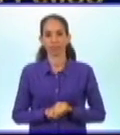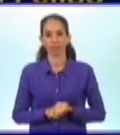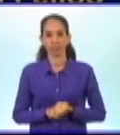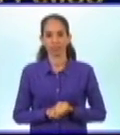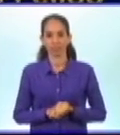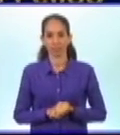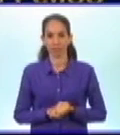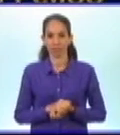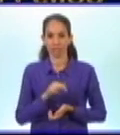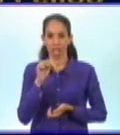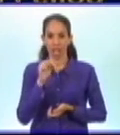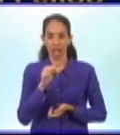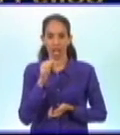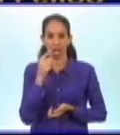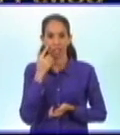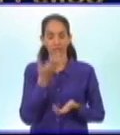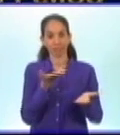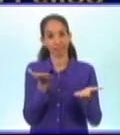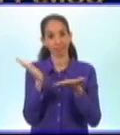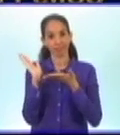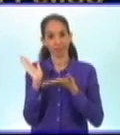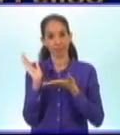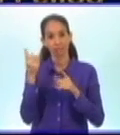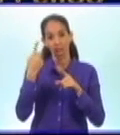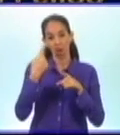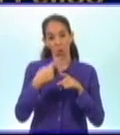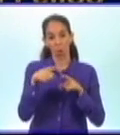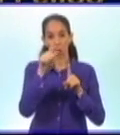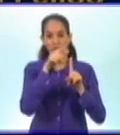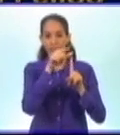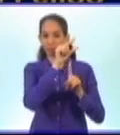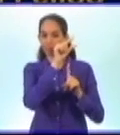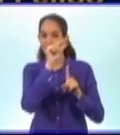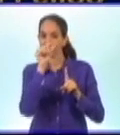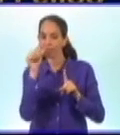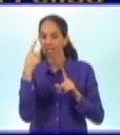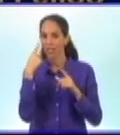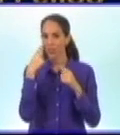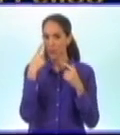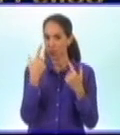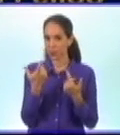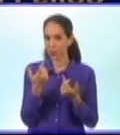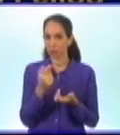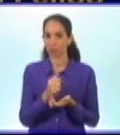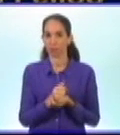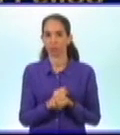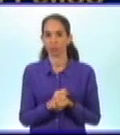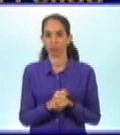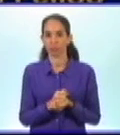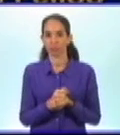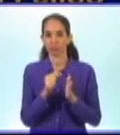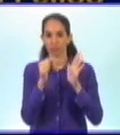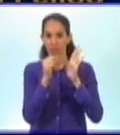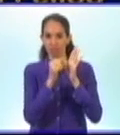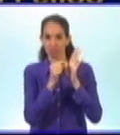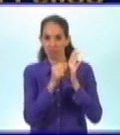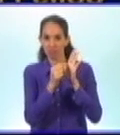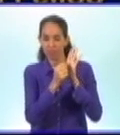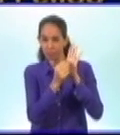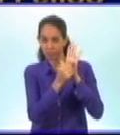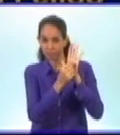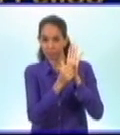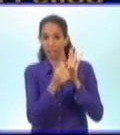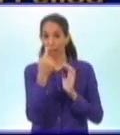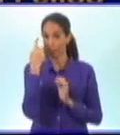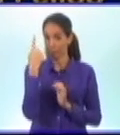Bueno, te estamos presentando otros textos en los que también se han empleado los puntos suspensivos. En el primer